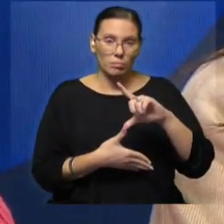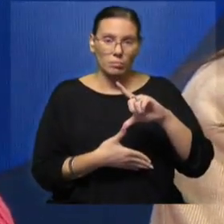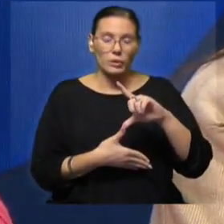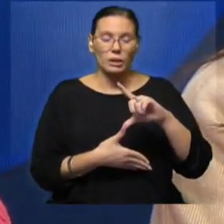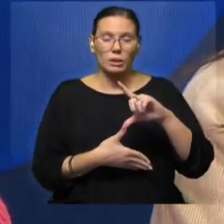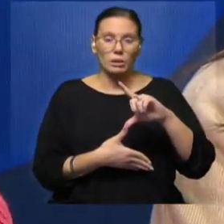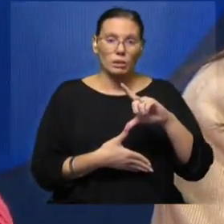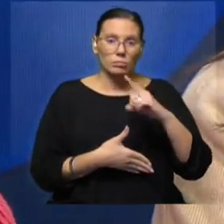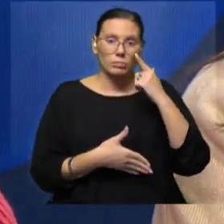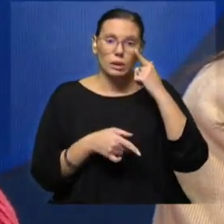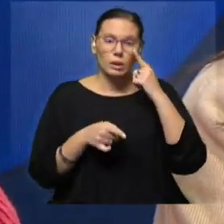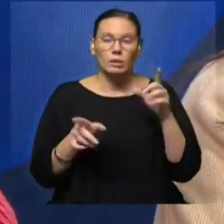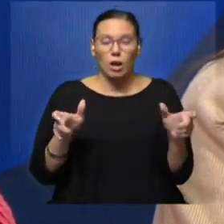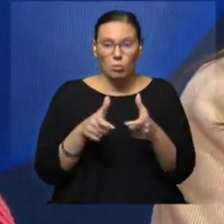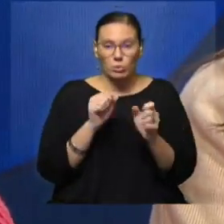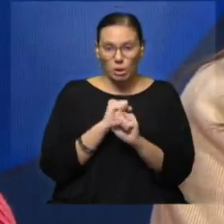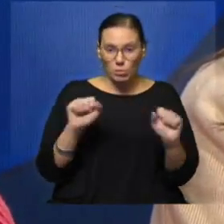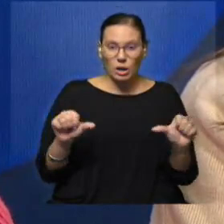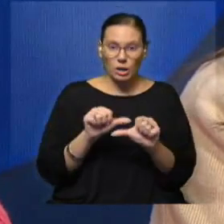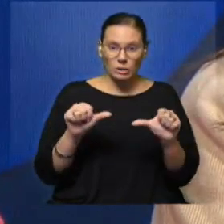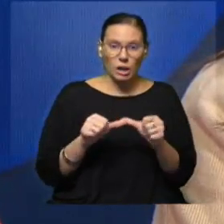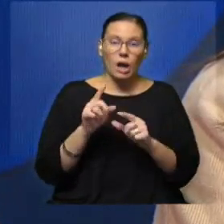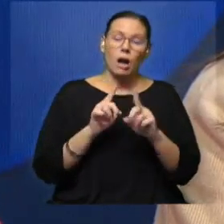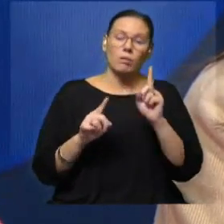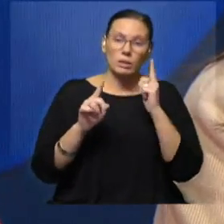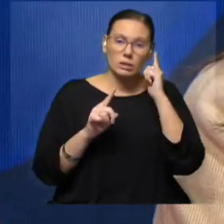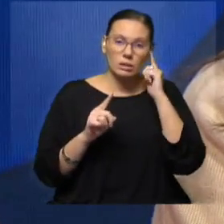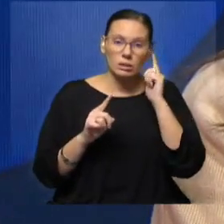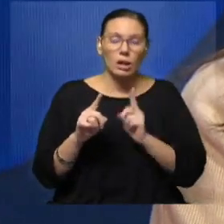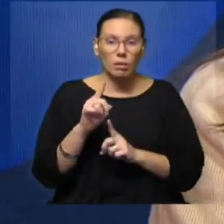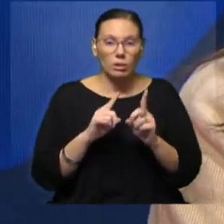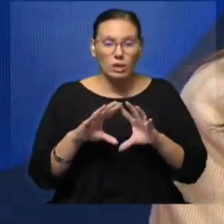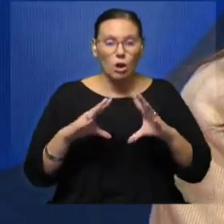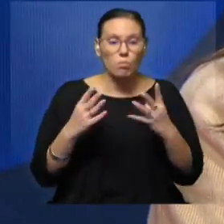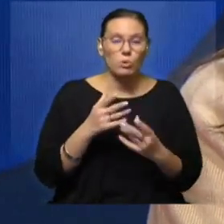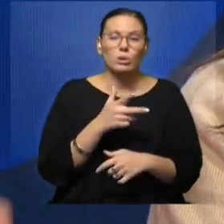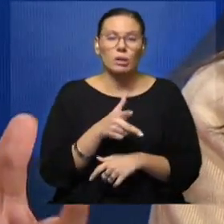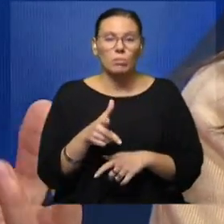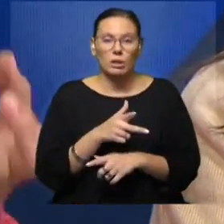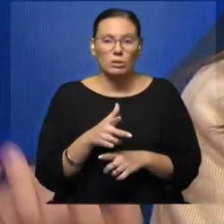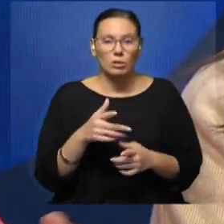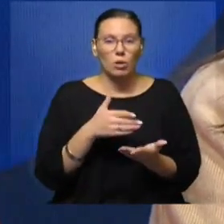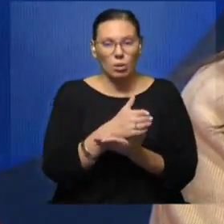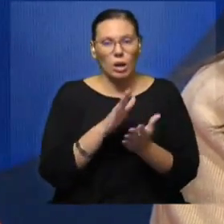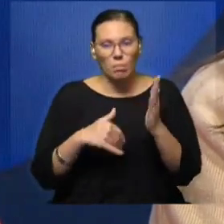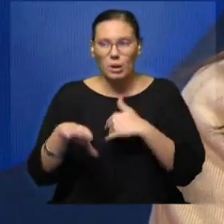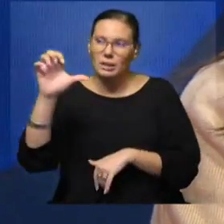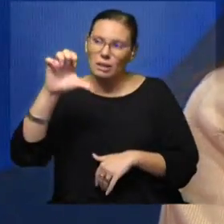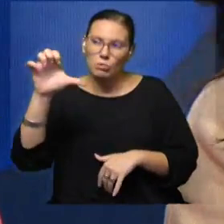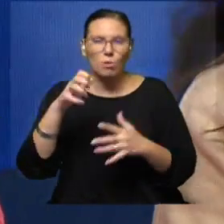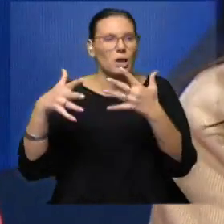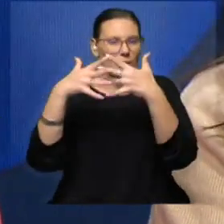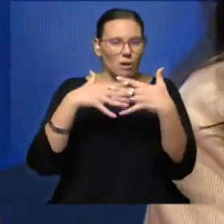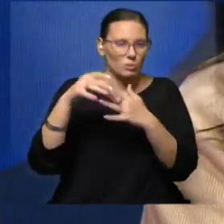que esta comunidad puede lograr, porque muchas veces el mundo de la animación tiene sus ejes más puestos en Europa y en Estados Unidos.